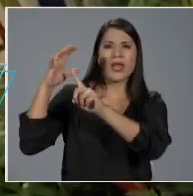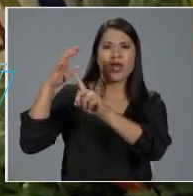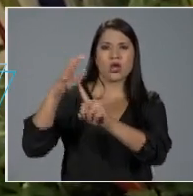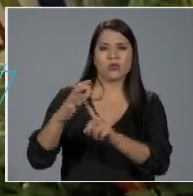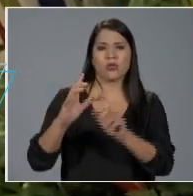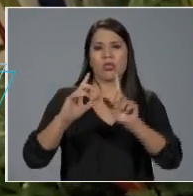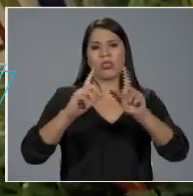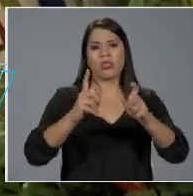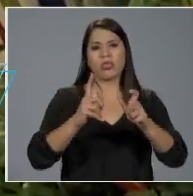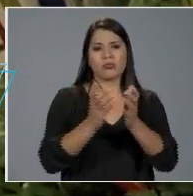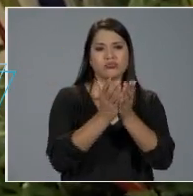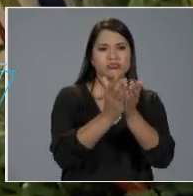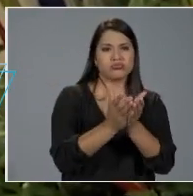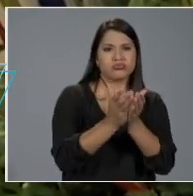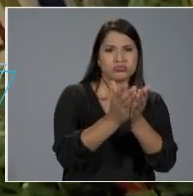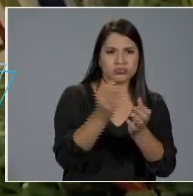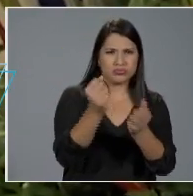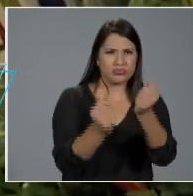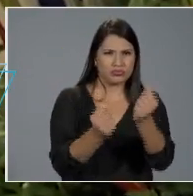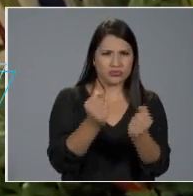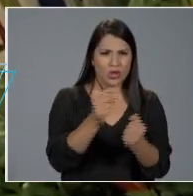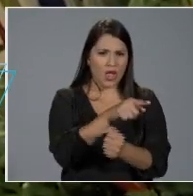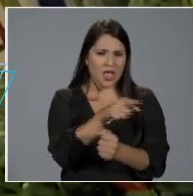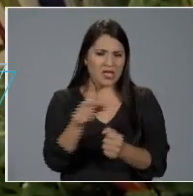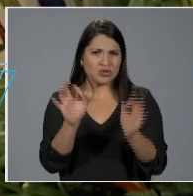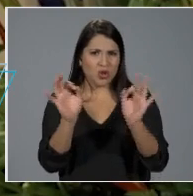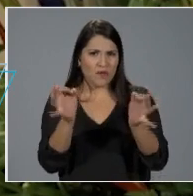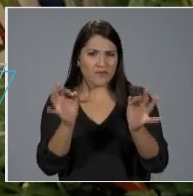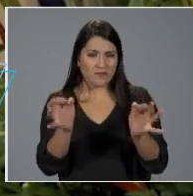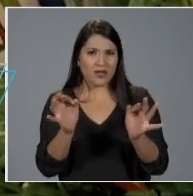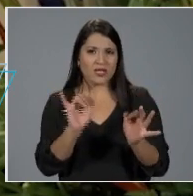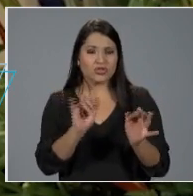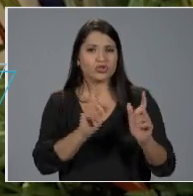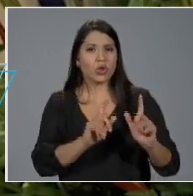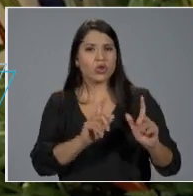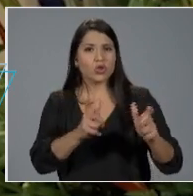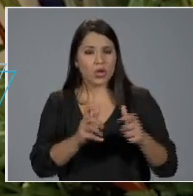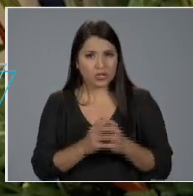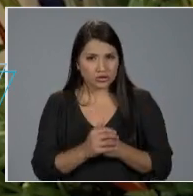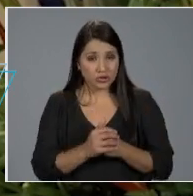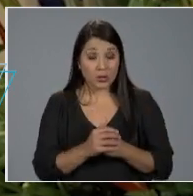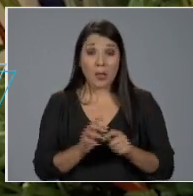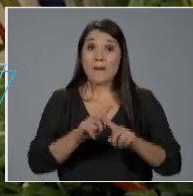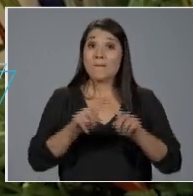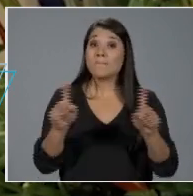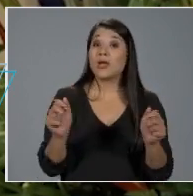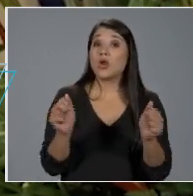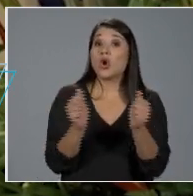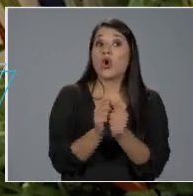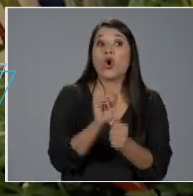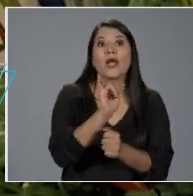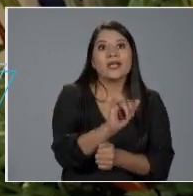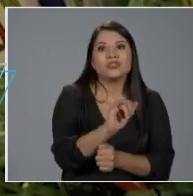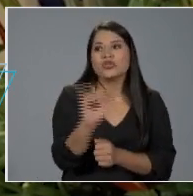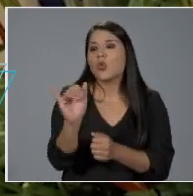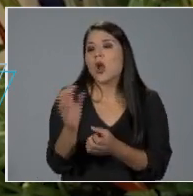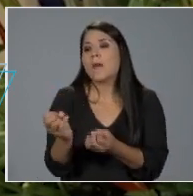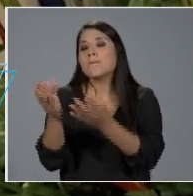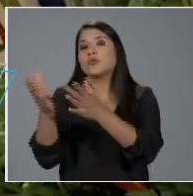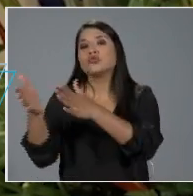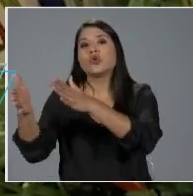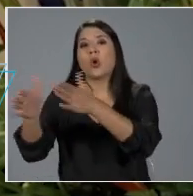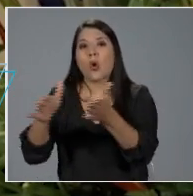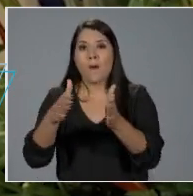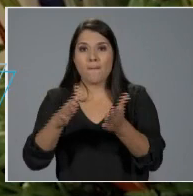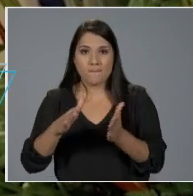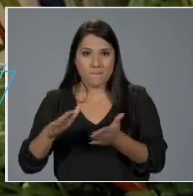patrulleras medianas. Todo eso está muy bien, pero bueno, son donaciones y con eso no se reduce el número de muertos, que es un poco